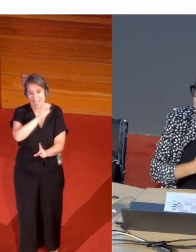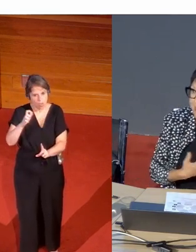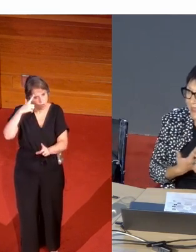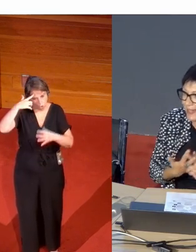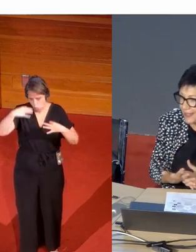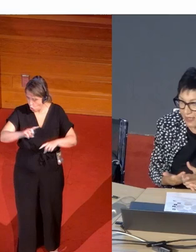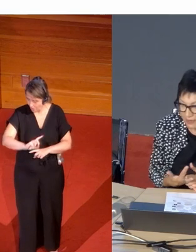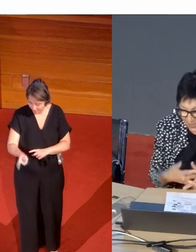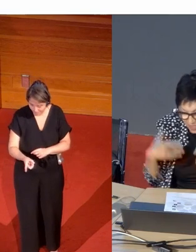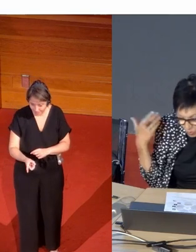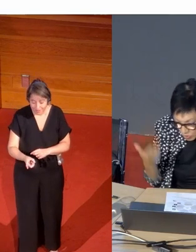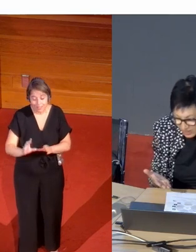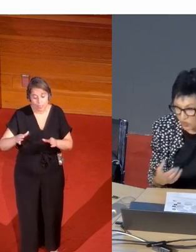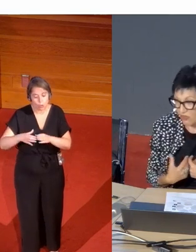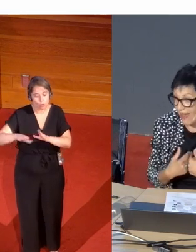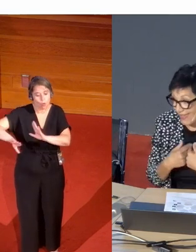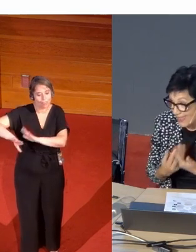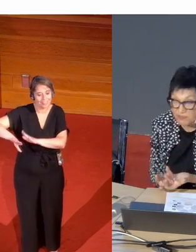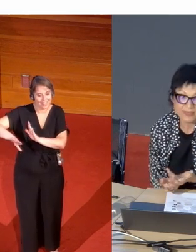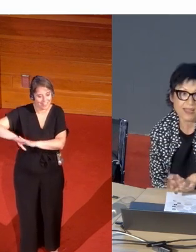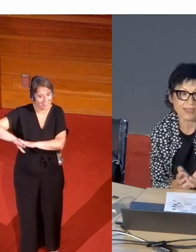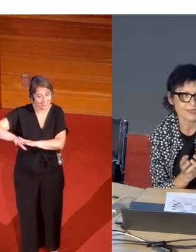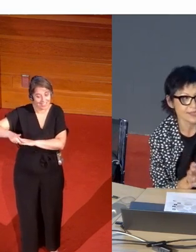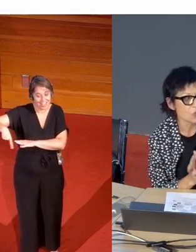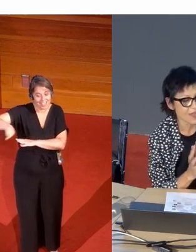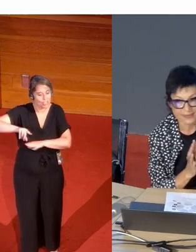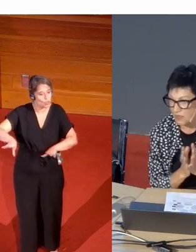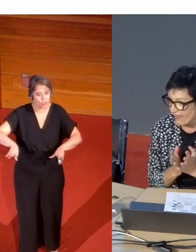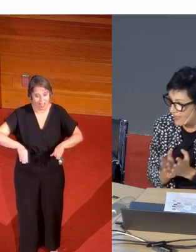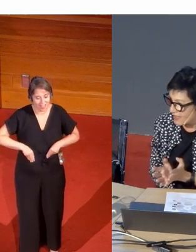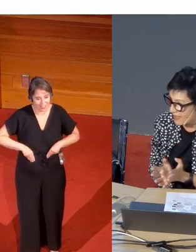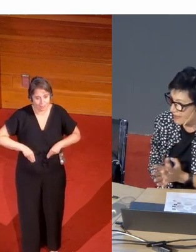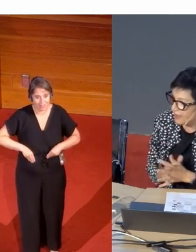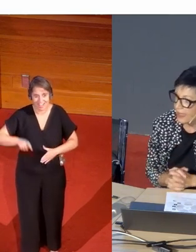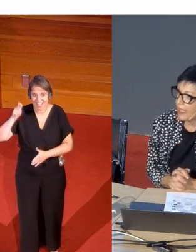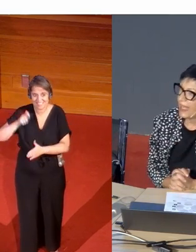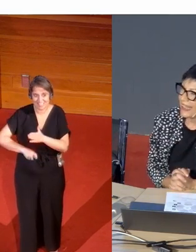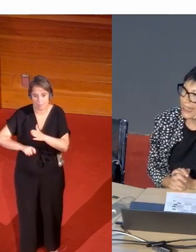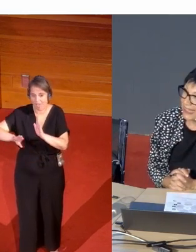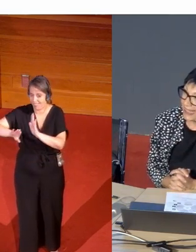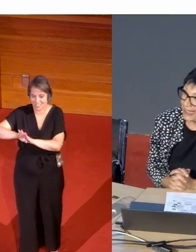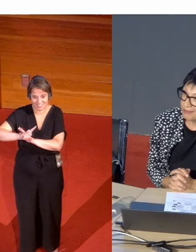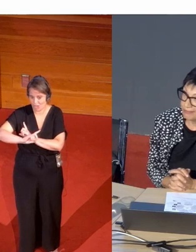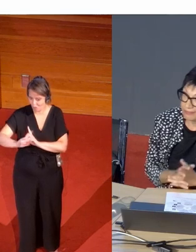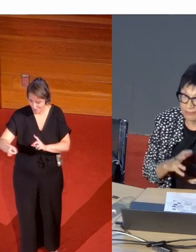európa derecha que ninguno de ellos acepta que sea una extrema derecha